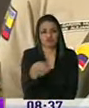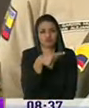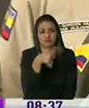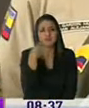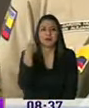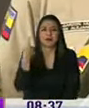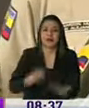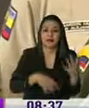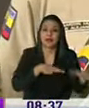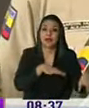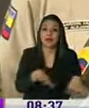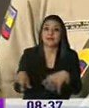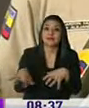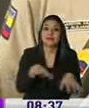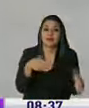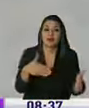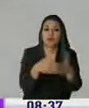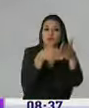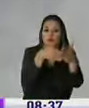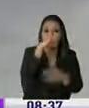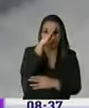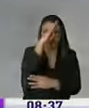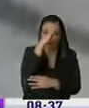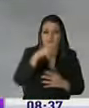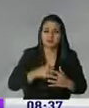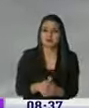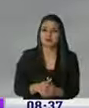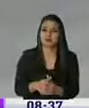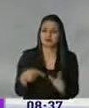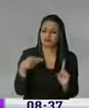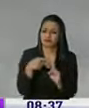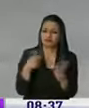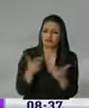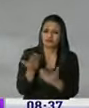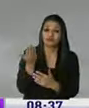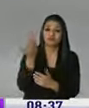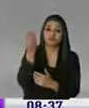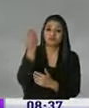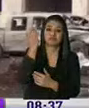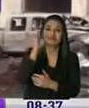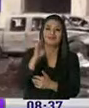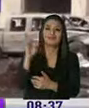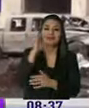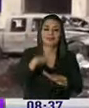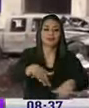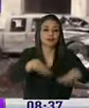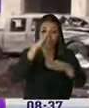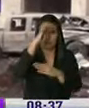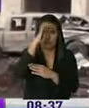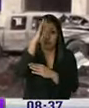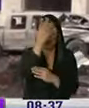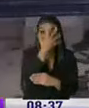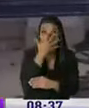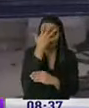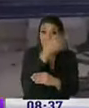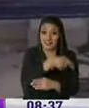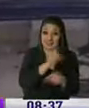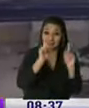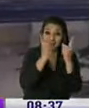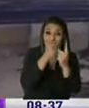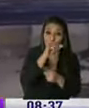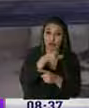algunas acciones contra la fuerza pública. Alias Weiner estaría vinculado con el atentado contra la estación de policía de San Lorenzo en la provincia